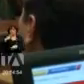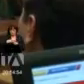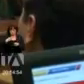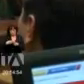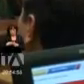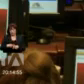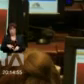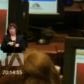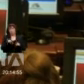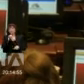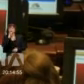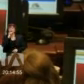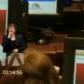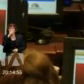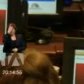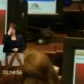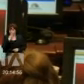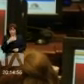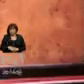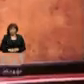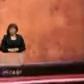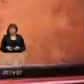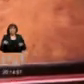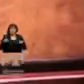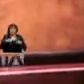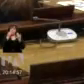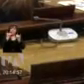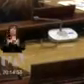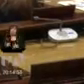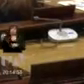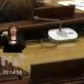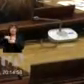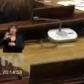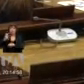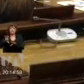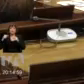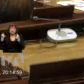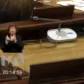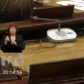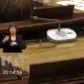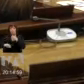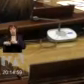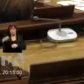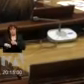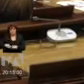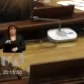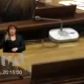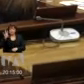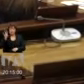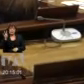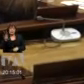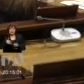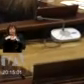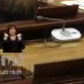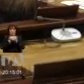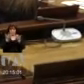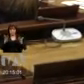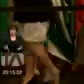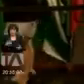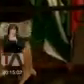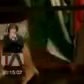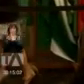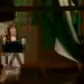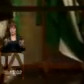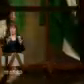decida. Aunque el oficialismo pasa por otro quiebre interno, además de los 7 legisladores que ya han decidido actuar como